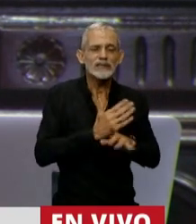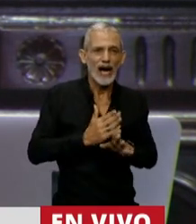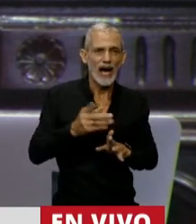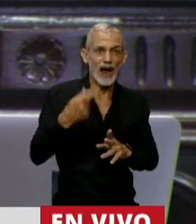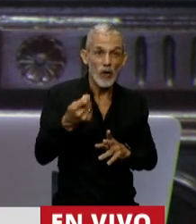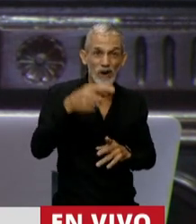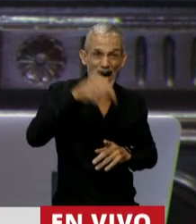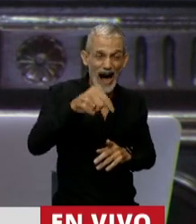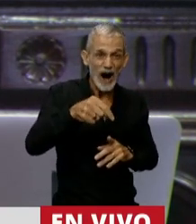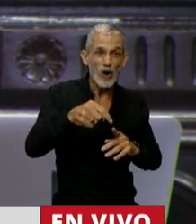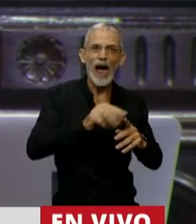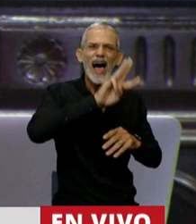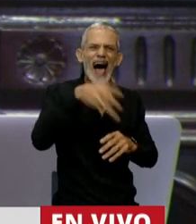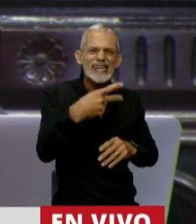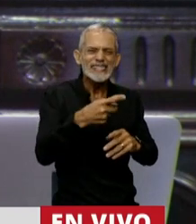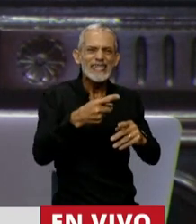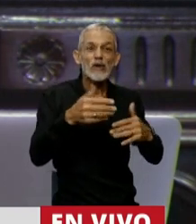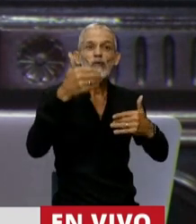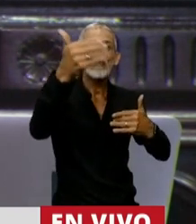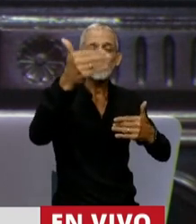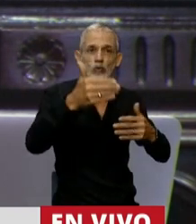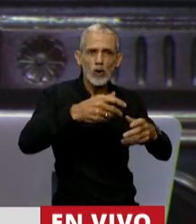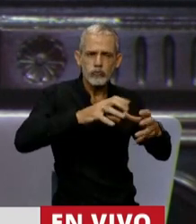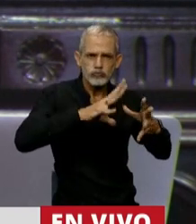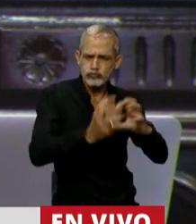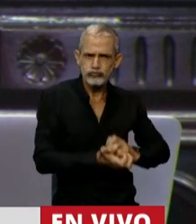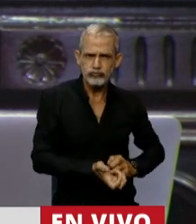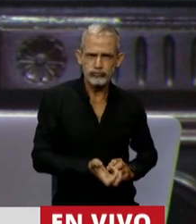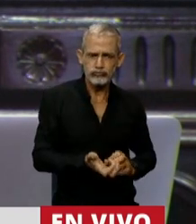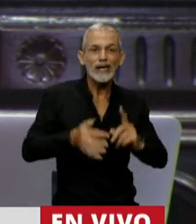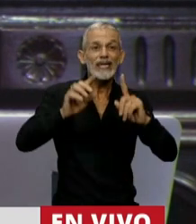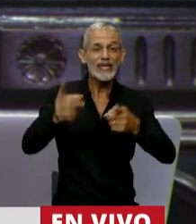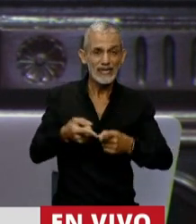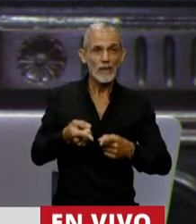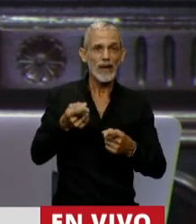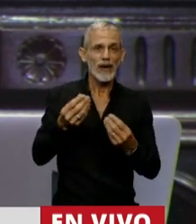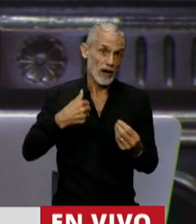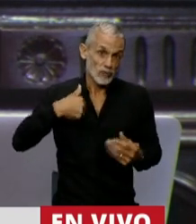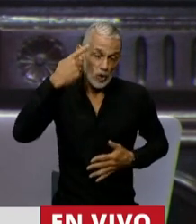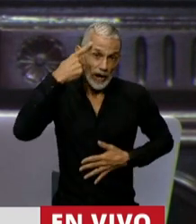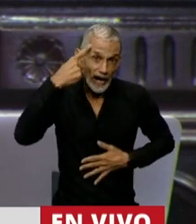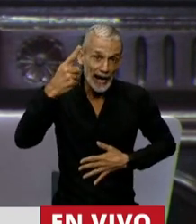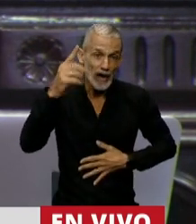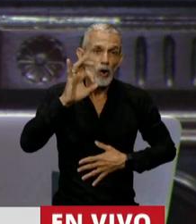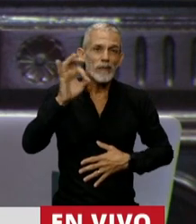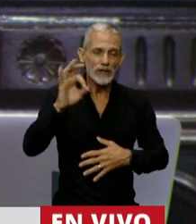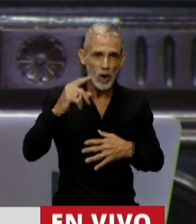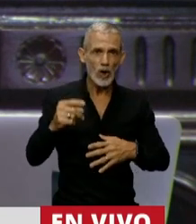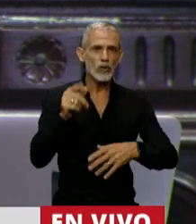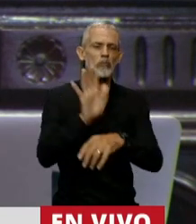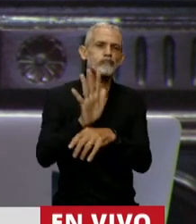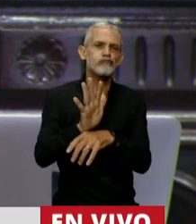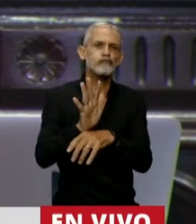corto plazo, quiebra el sistema en el mediano y largo plazo y genera lo que a mi juicio es un crimen de